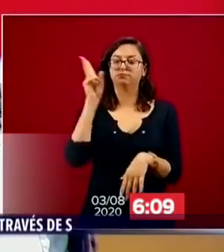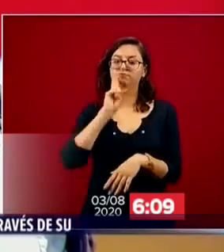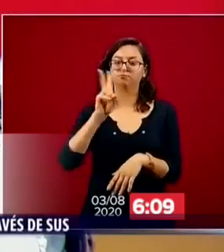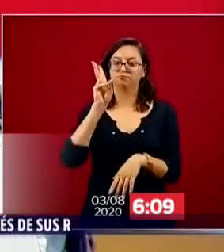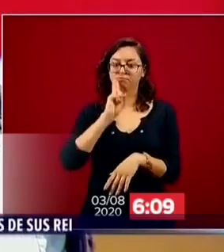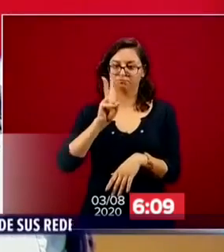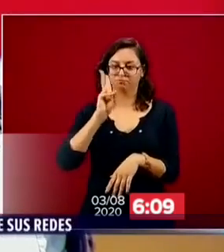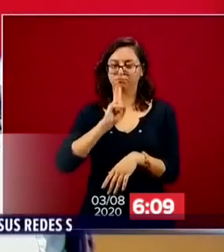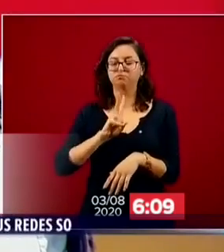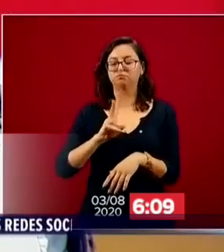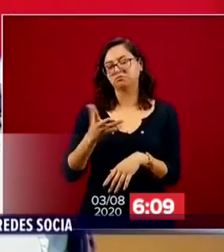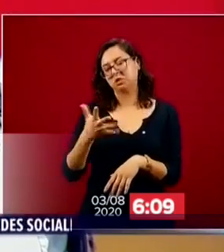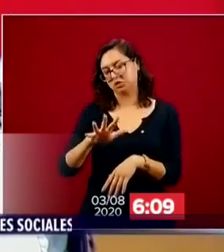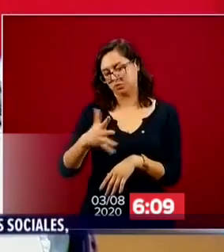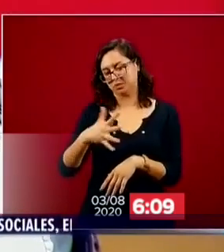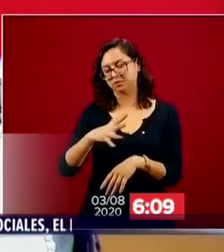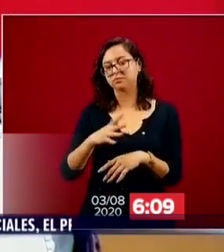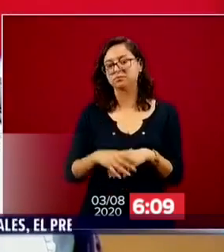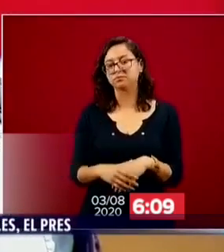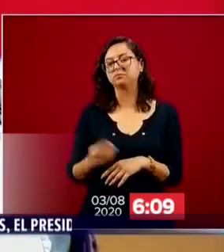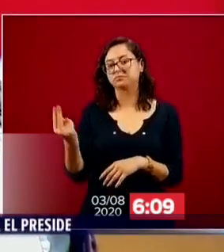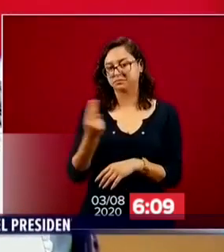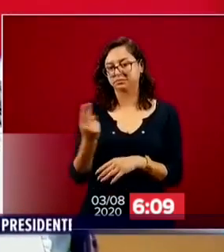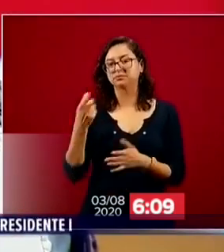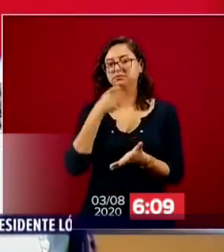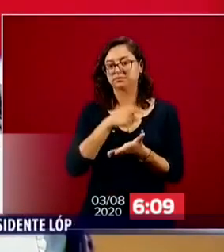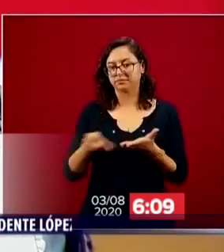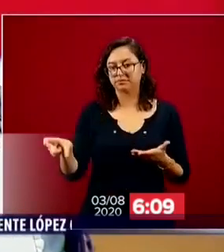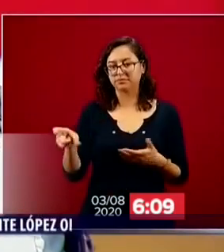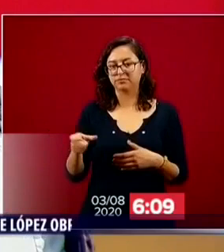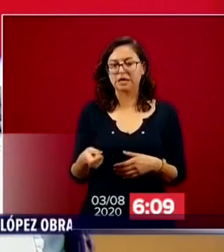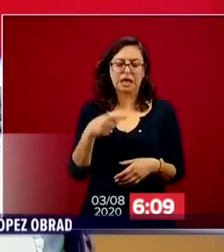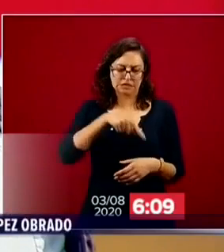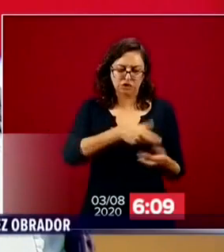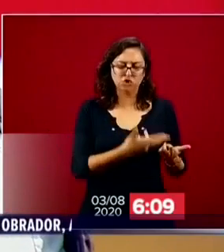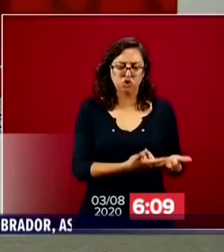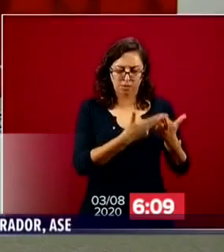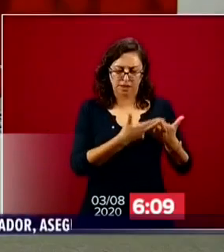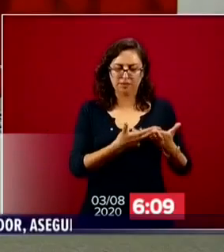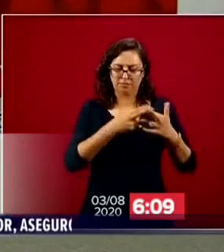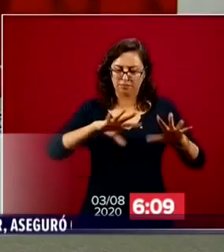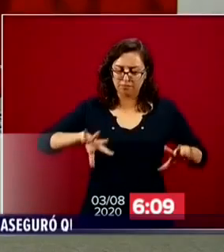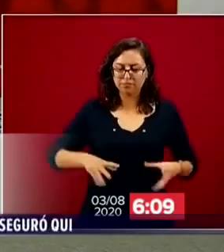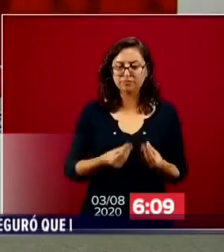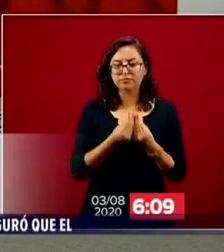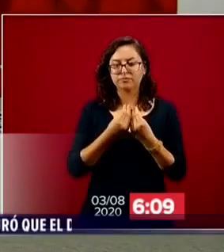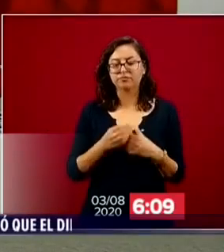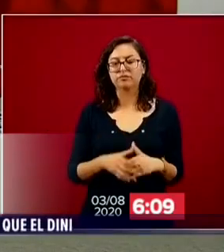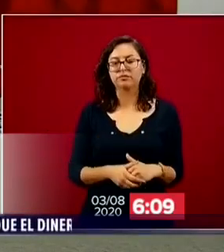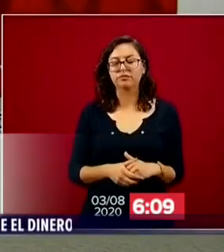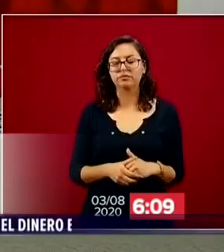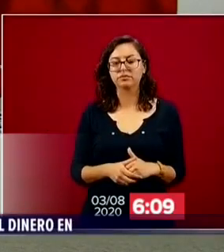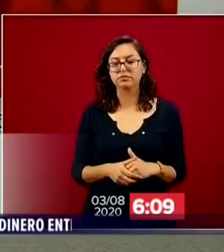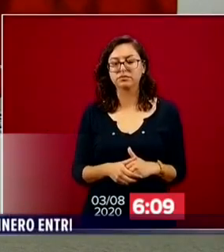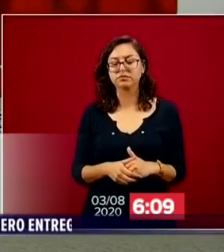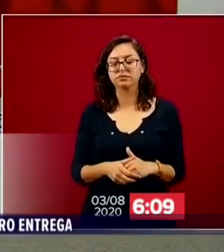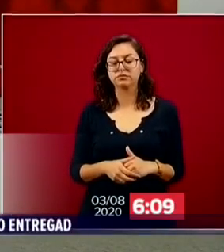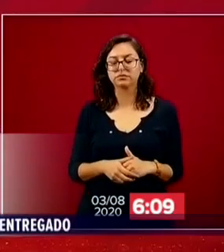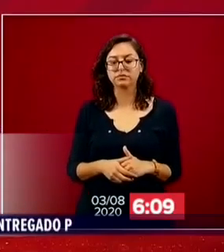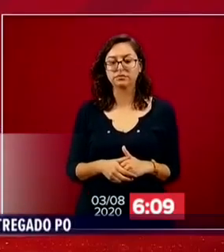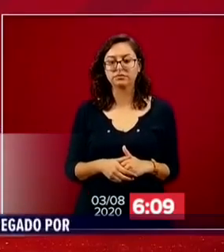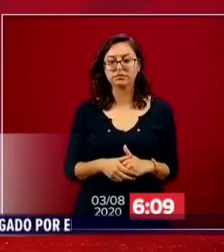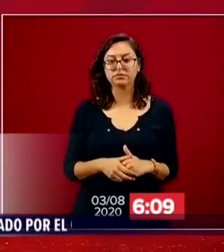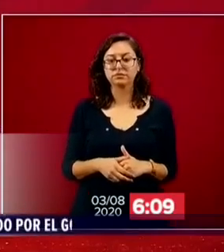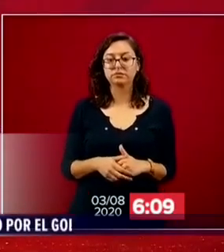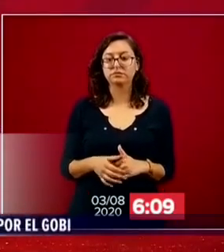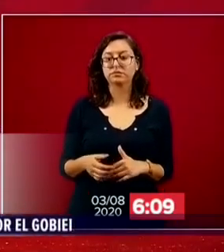¿no? Estas son las que se han estimado que se van a requerir, además de las que se tienen ya actualmente. Recordando que las pruebas no están todas